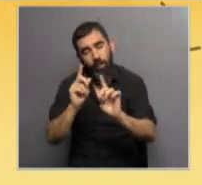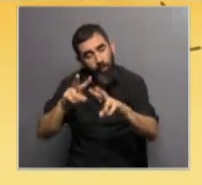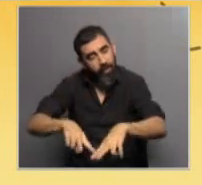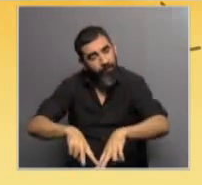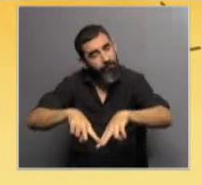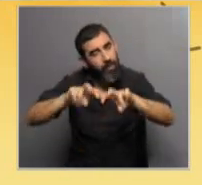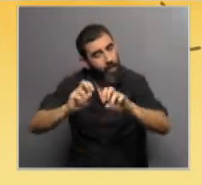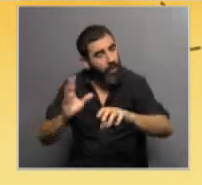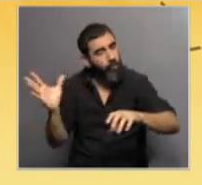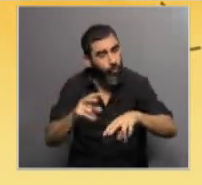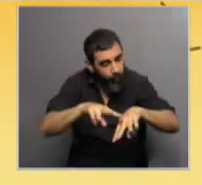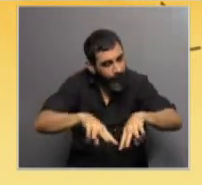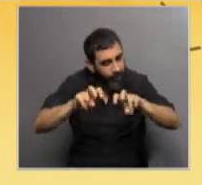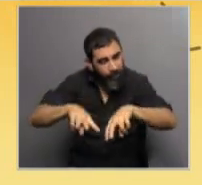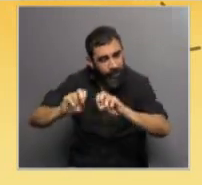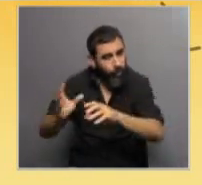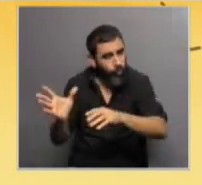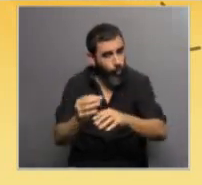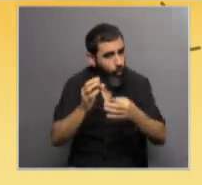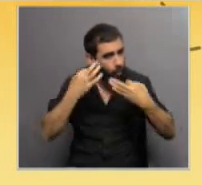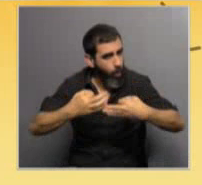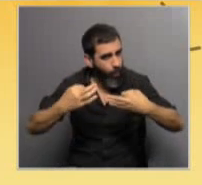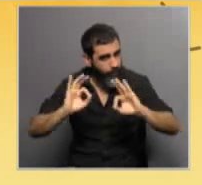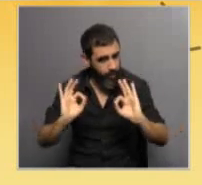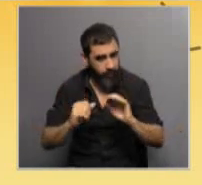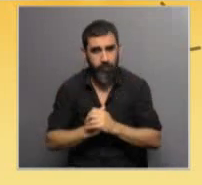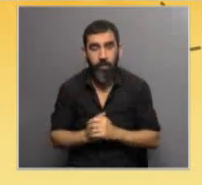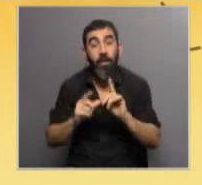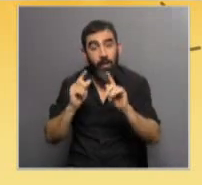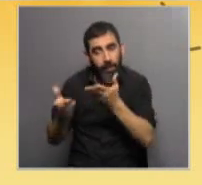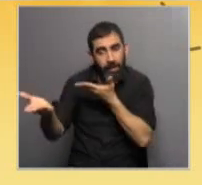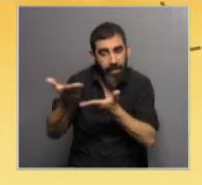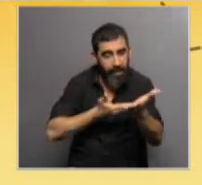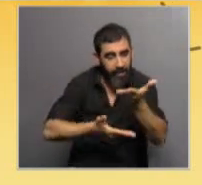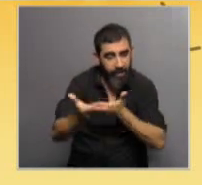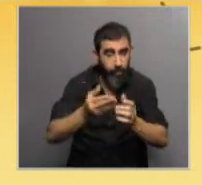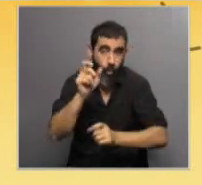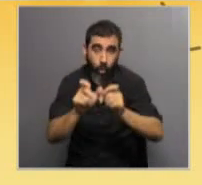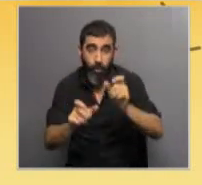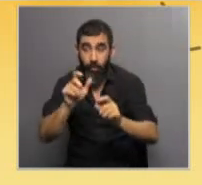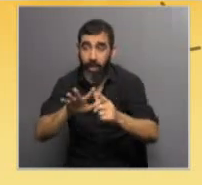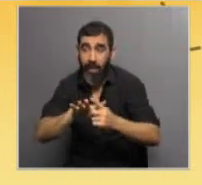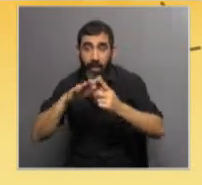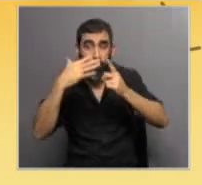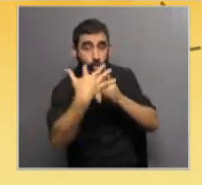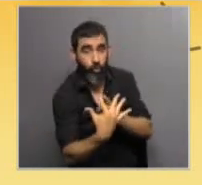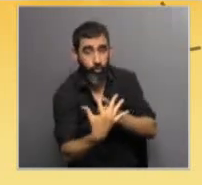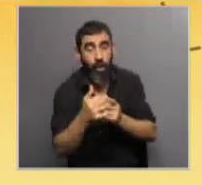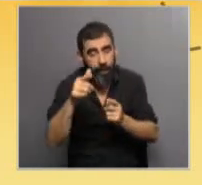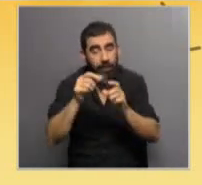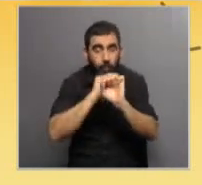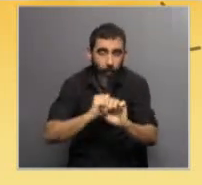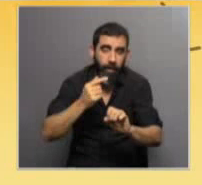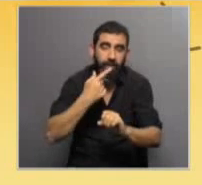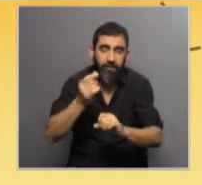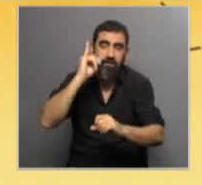cada pedacito de plancha no y su interacción con el resto con todo entonces recién ahí podemos ir a casa pues